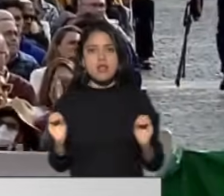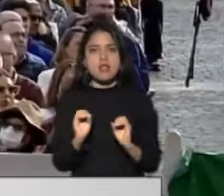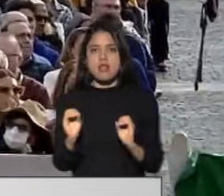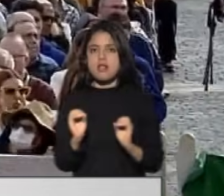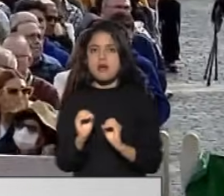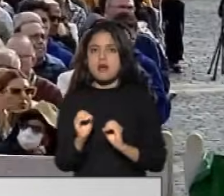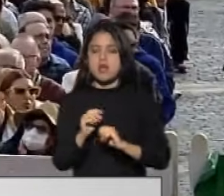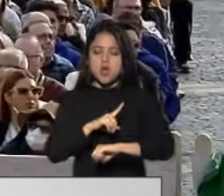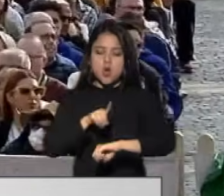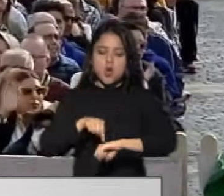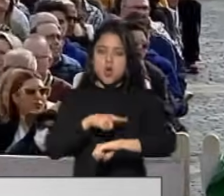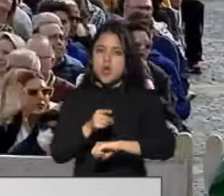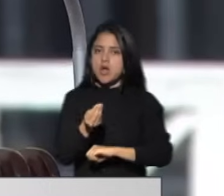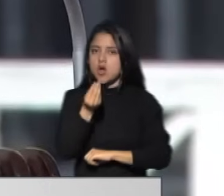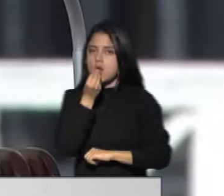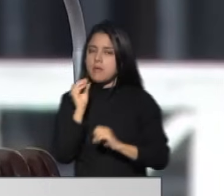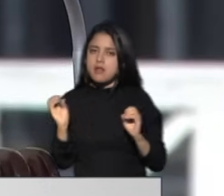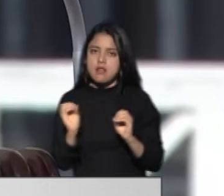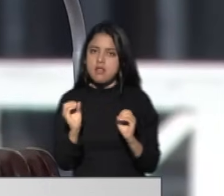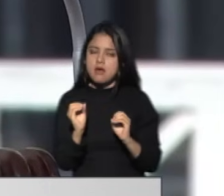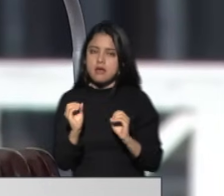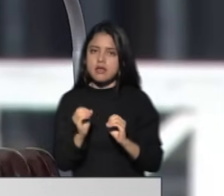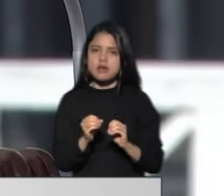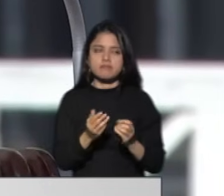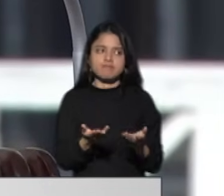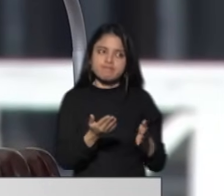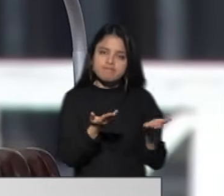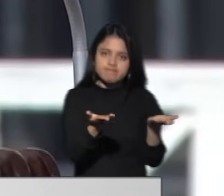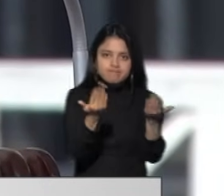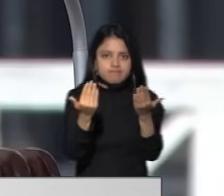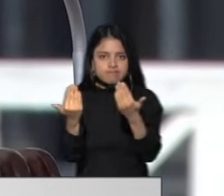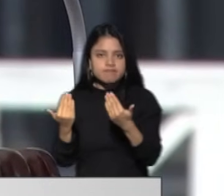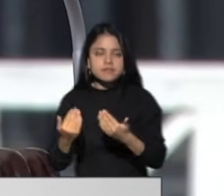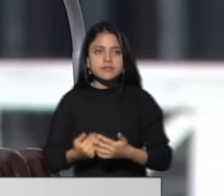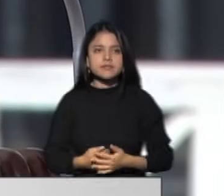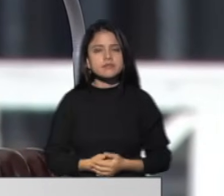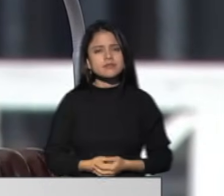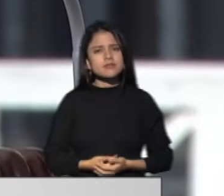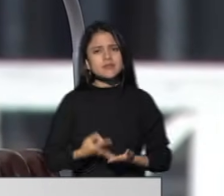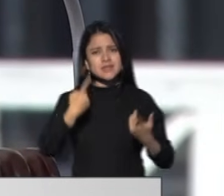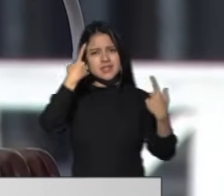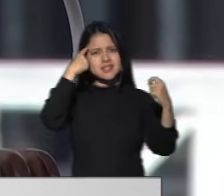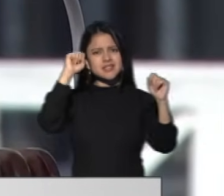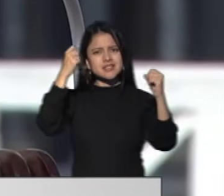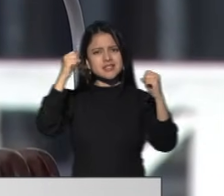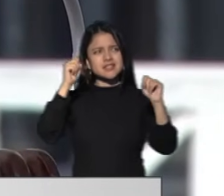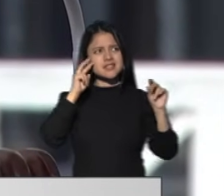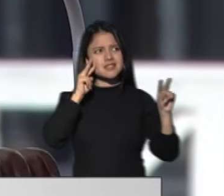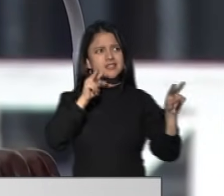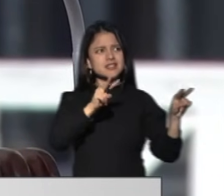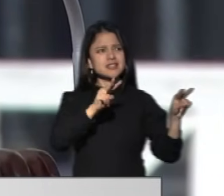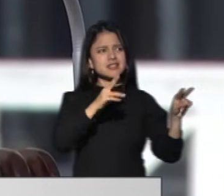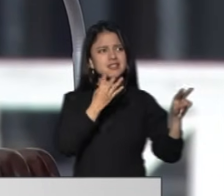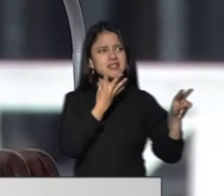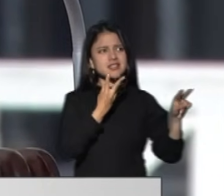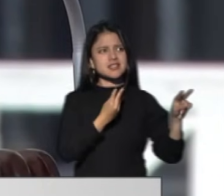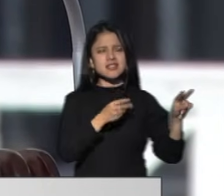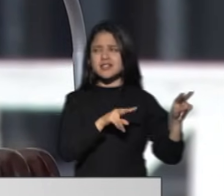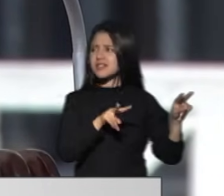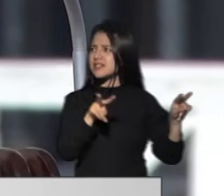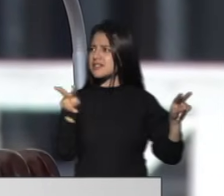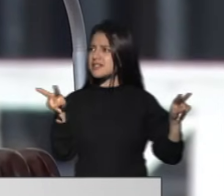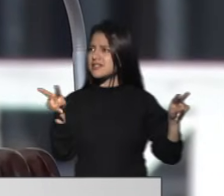Desde el Vaticano, el sumo pontífice se pronunció mostrando preocupación por la guerra entre Israel y Hamas, ya que las